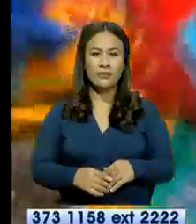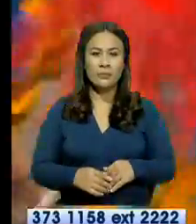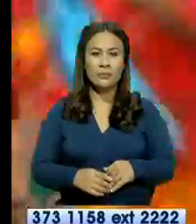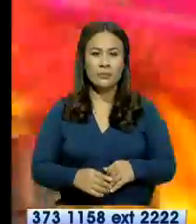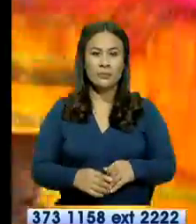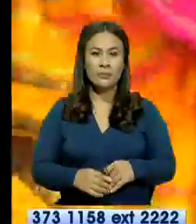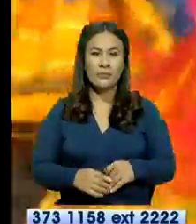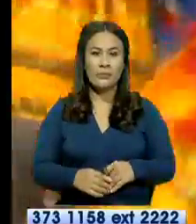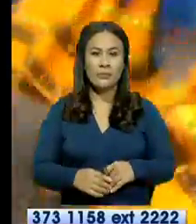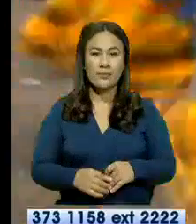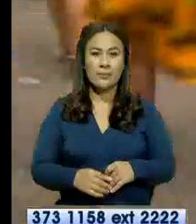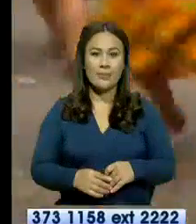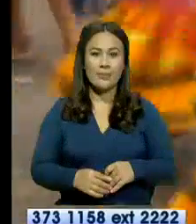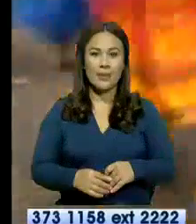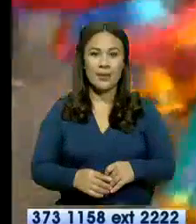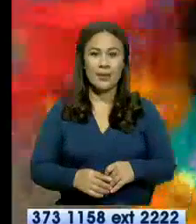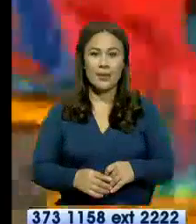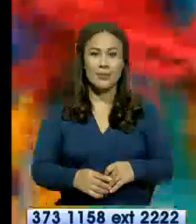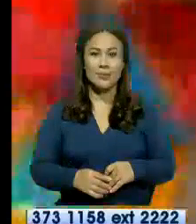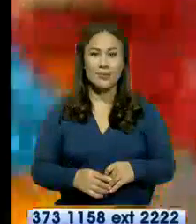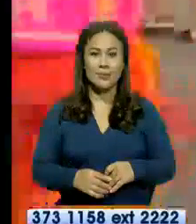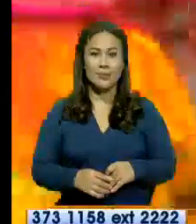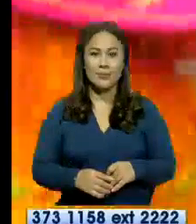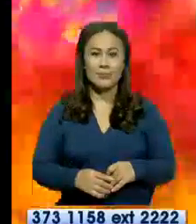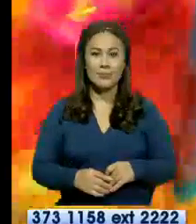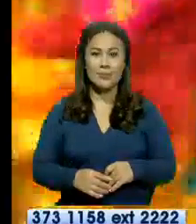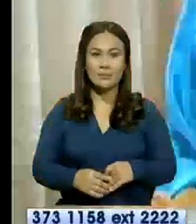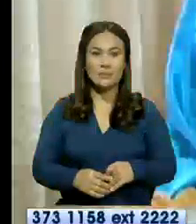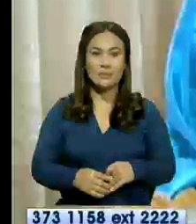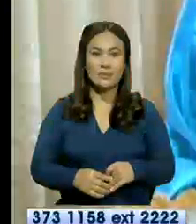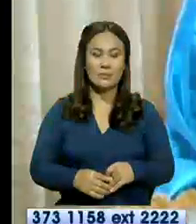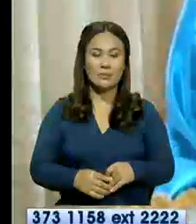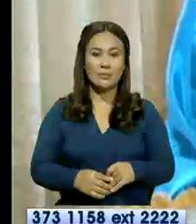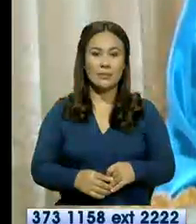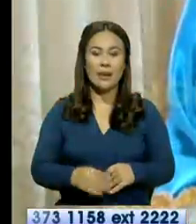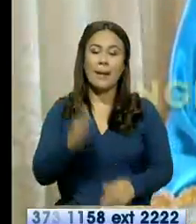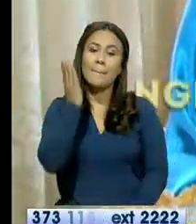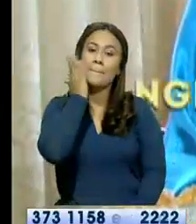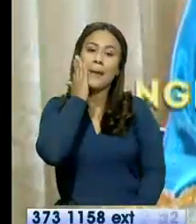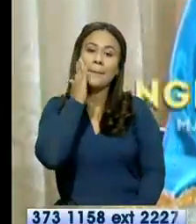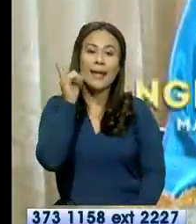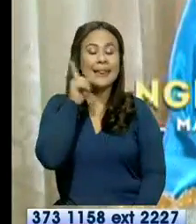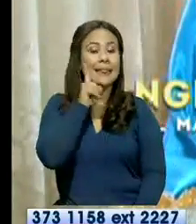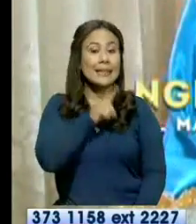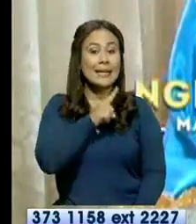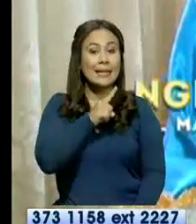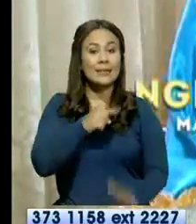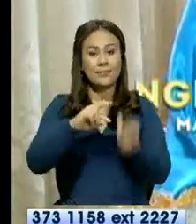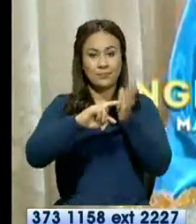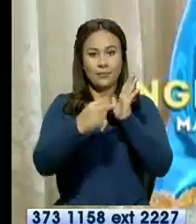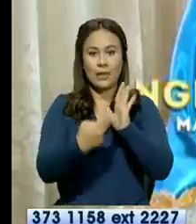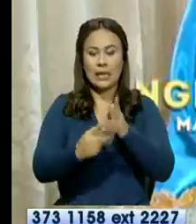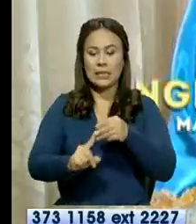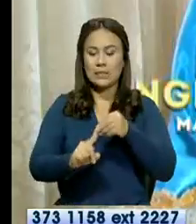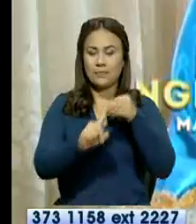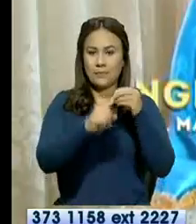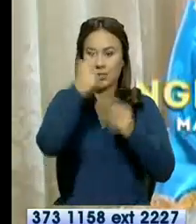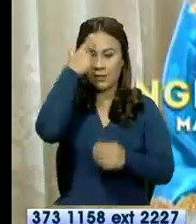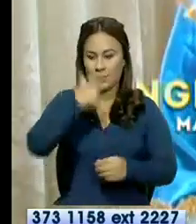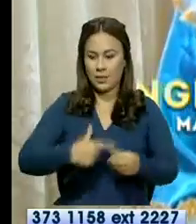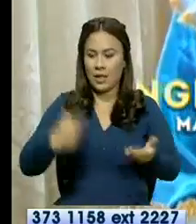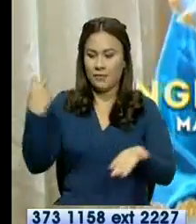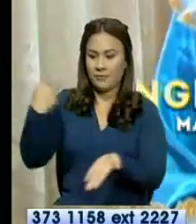nuestra madre, de las Mercedes. La Mamá Negra es la principal fiesta